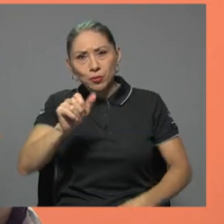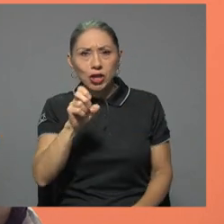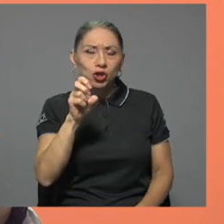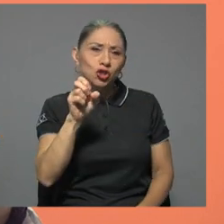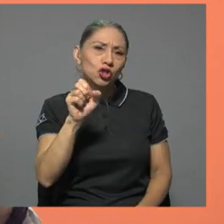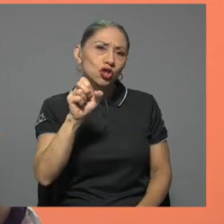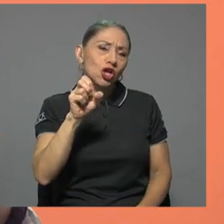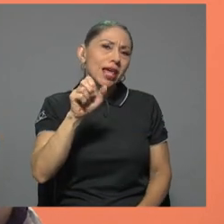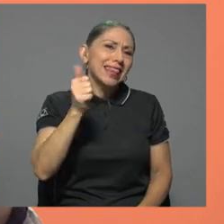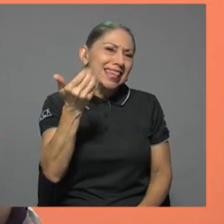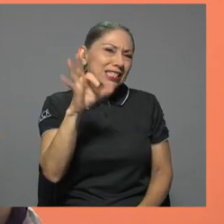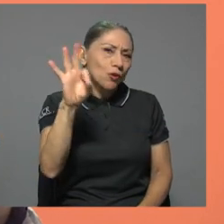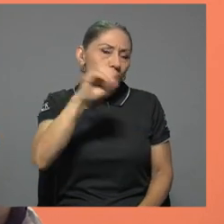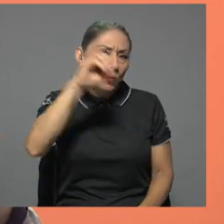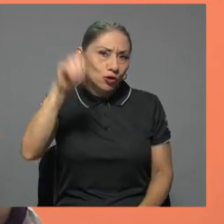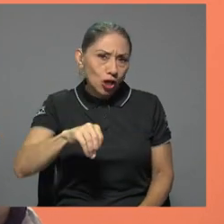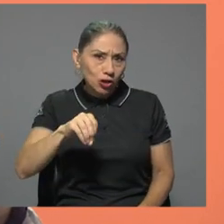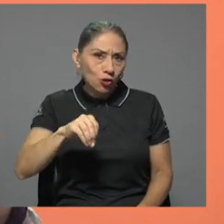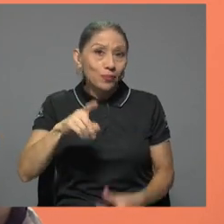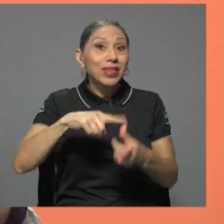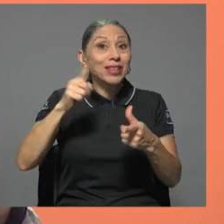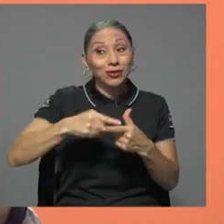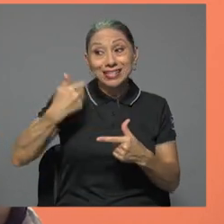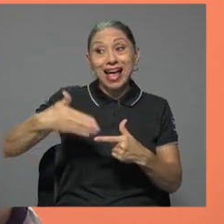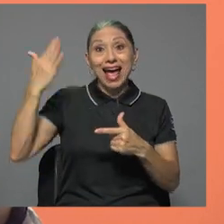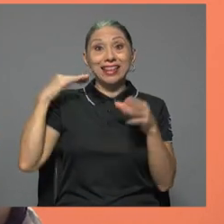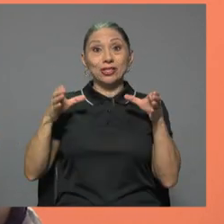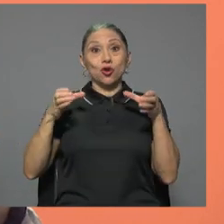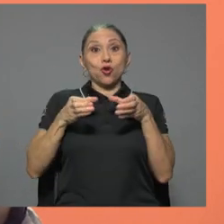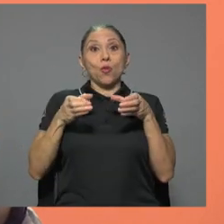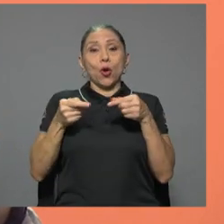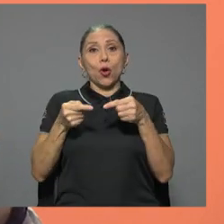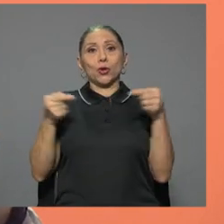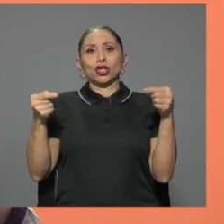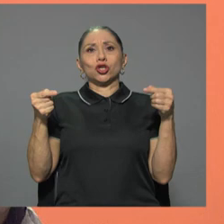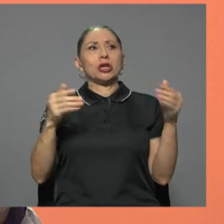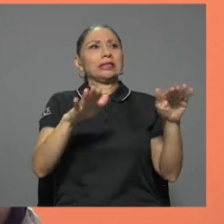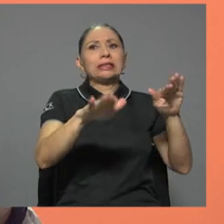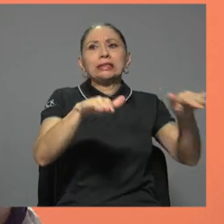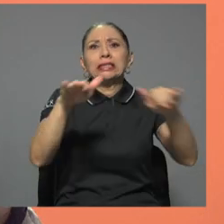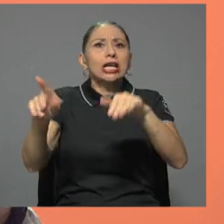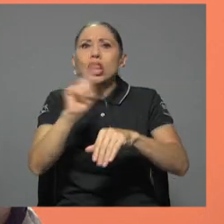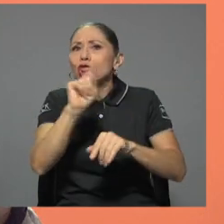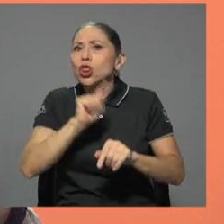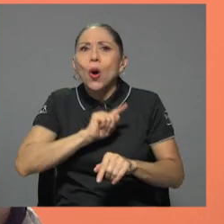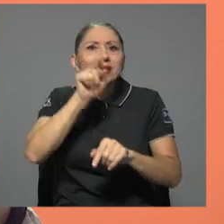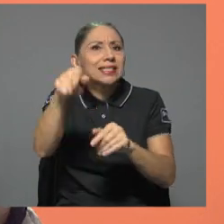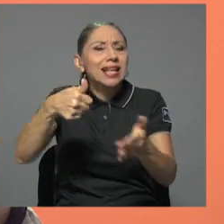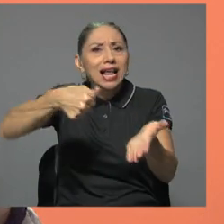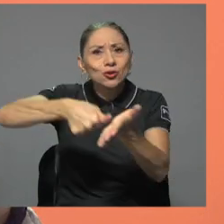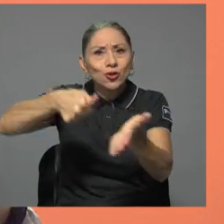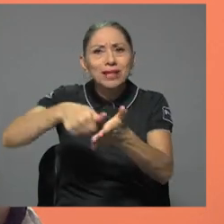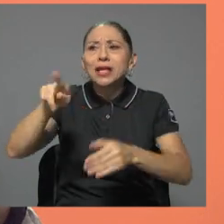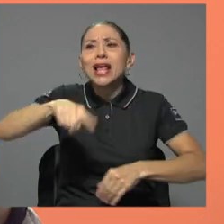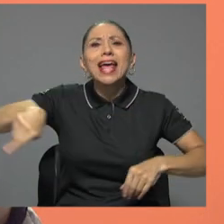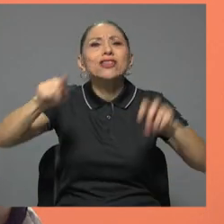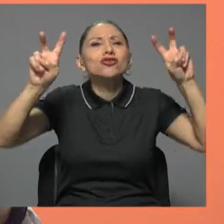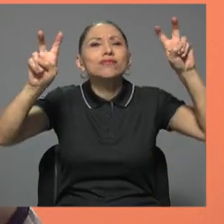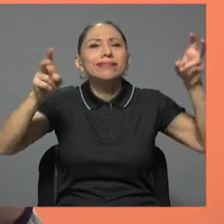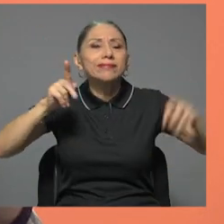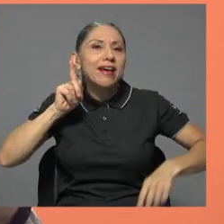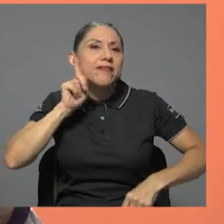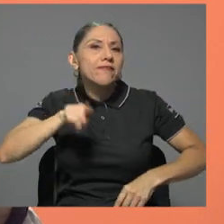o hace eco del llamado que había hecho la oposición previamente nicaragüense a no asistir a las urnas de no participar de lo que ellos han denominado una farsa electoral